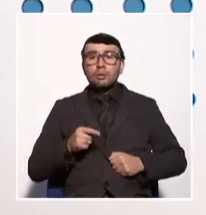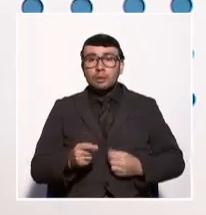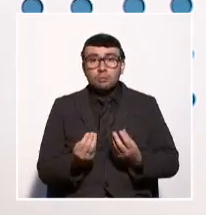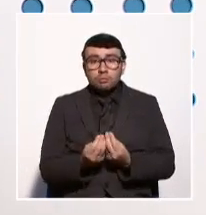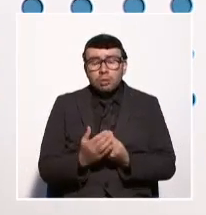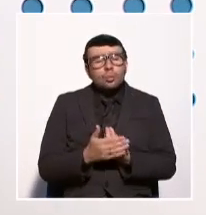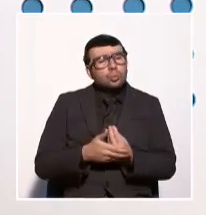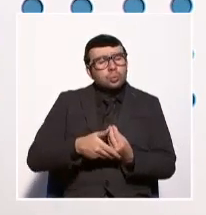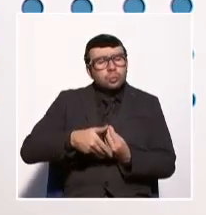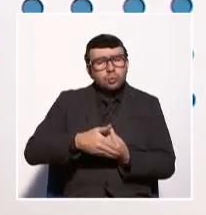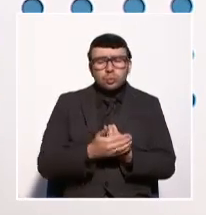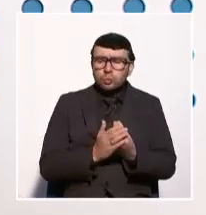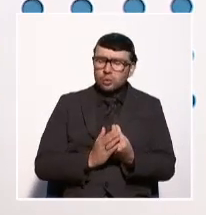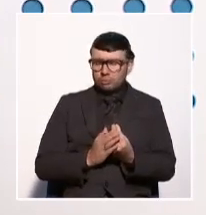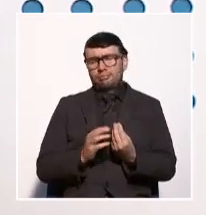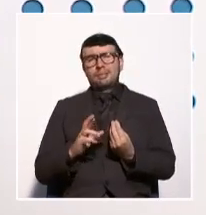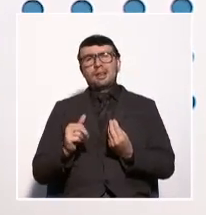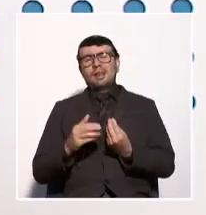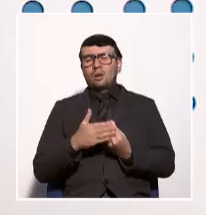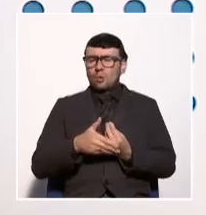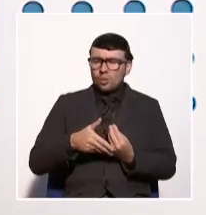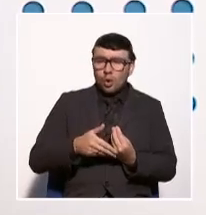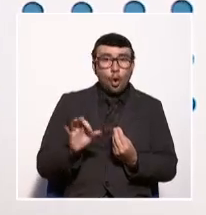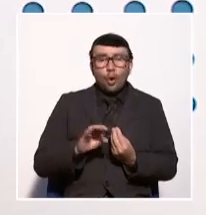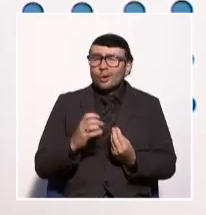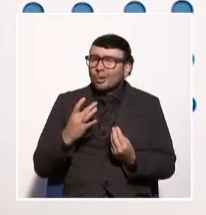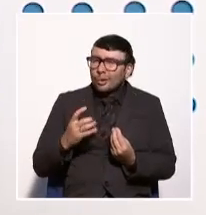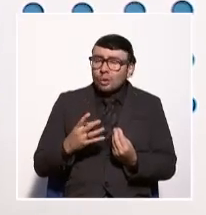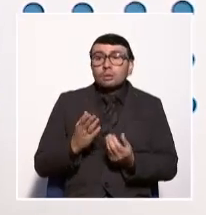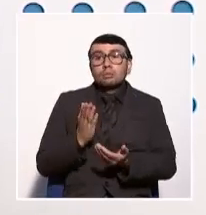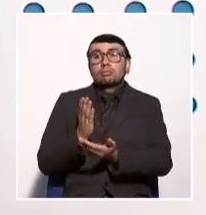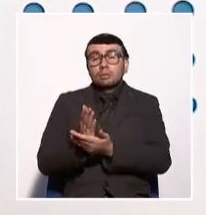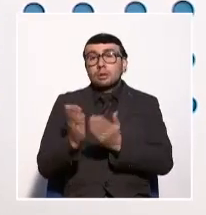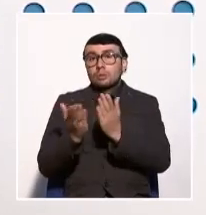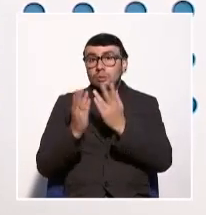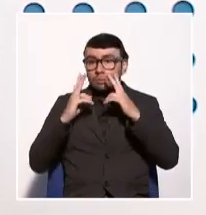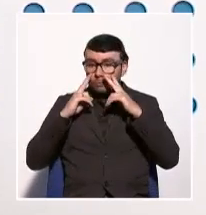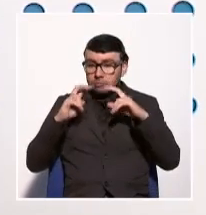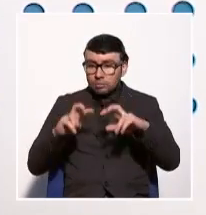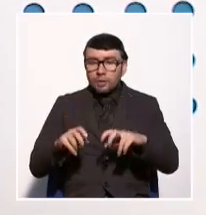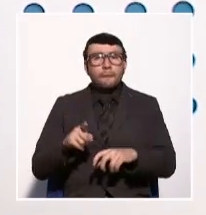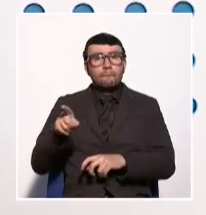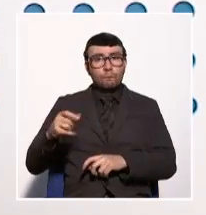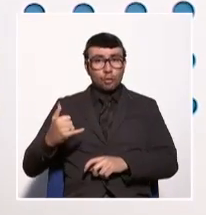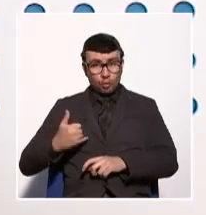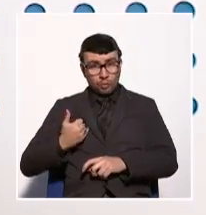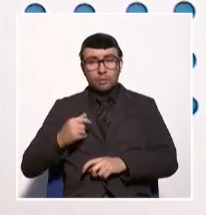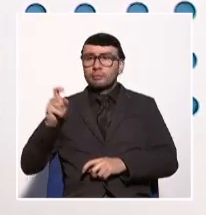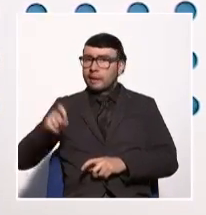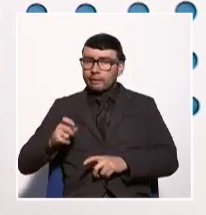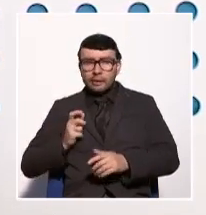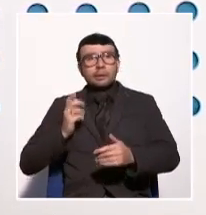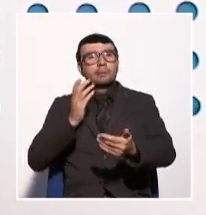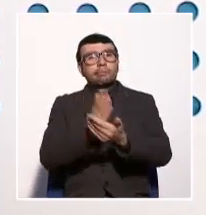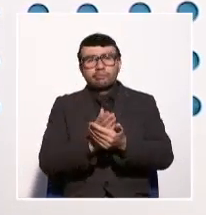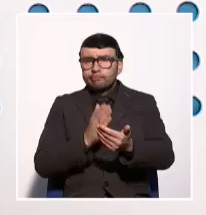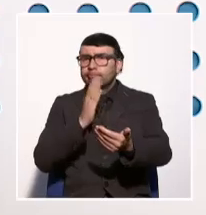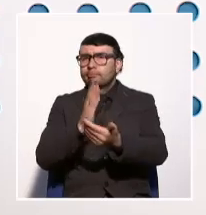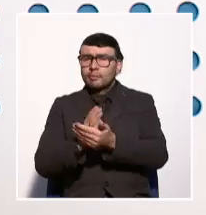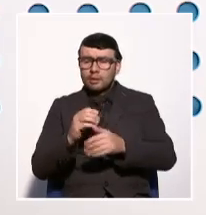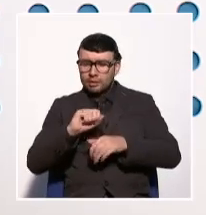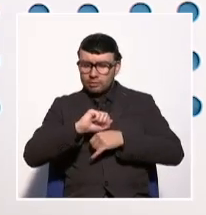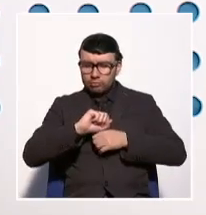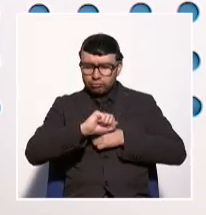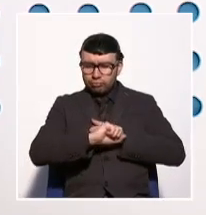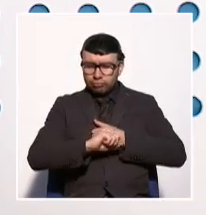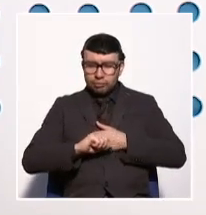que se toque o dolor en un testículo de ser estudiado este este muchacho debe seguir en un seguimiento ecográfico